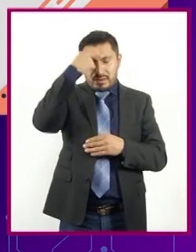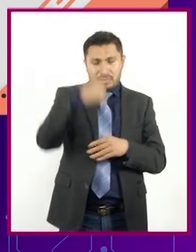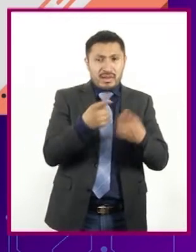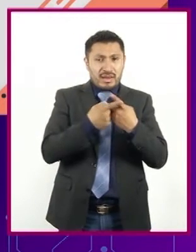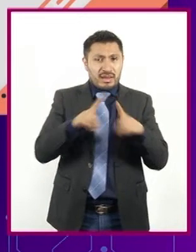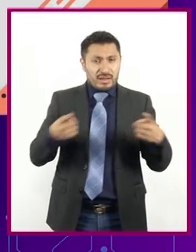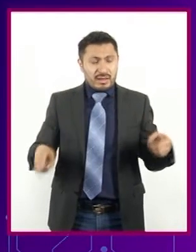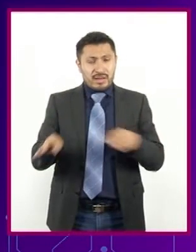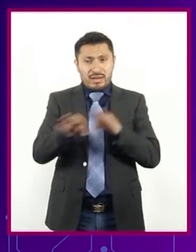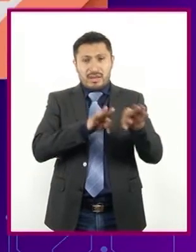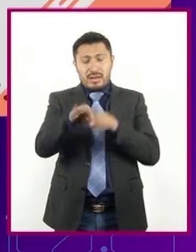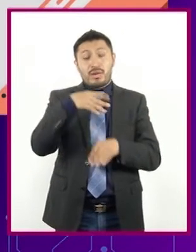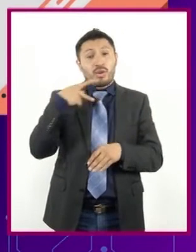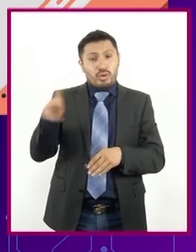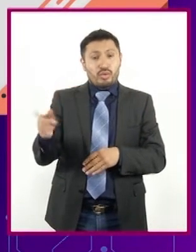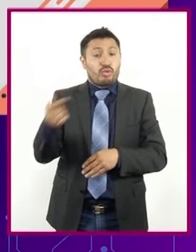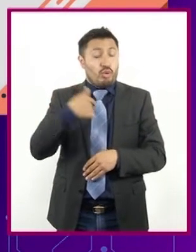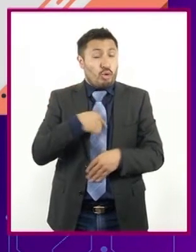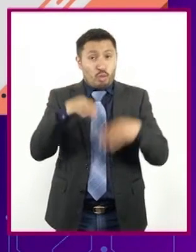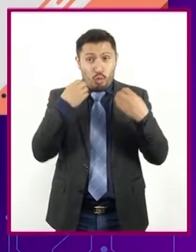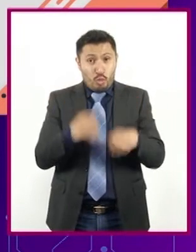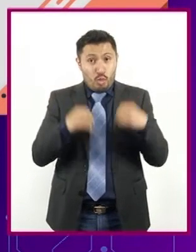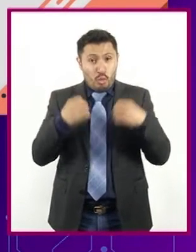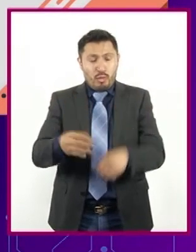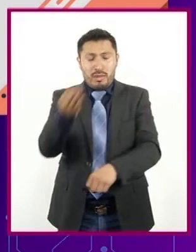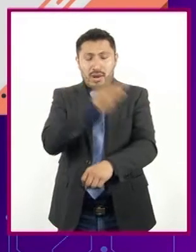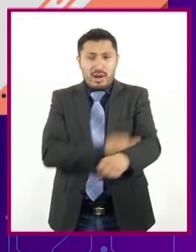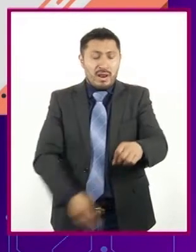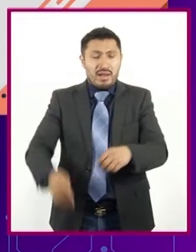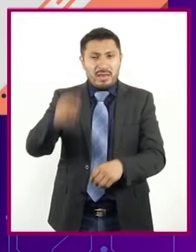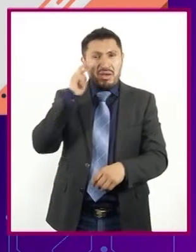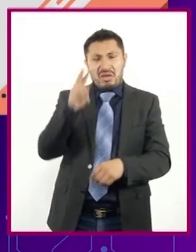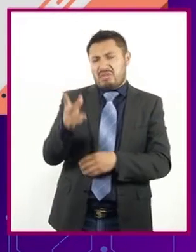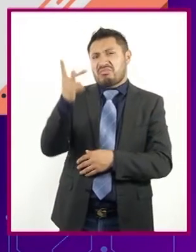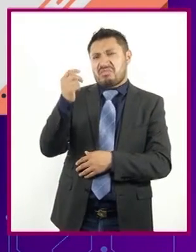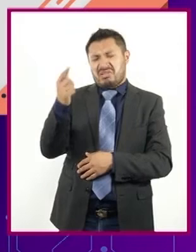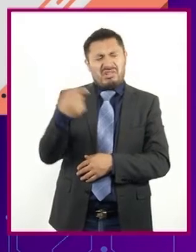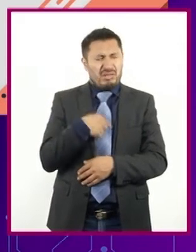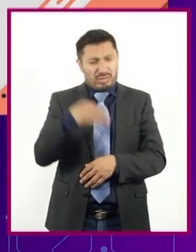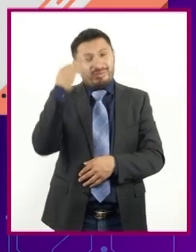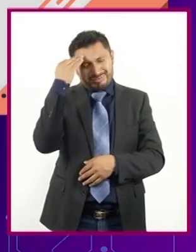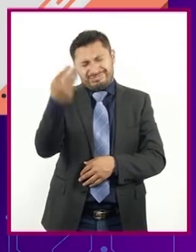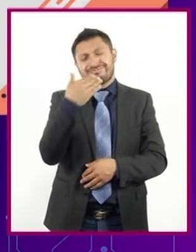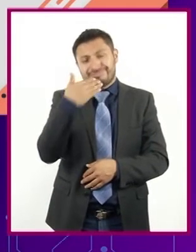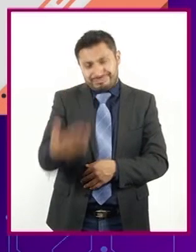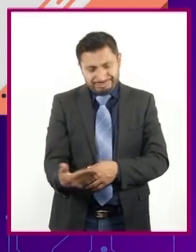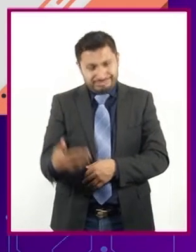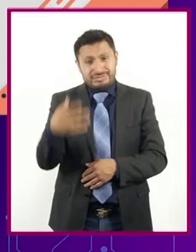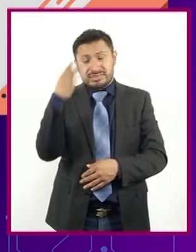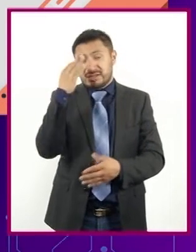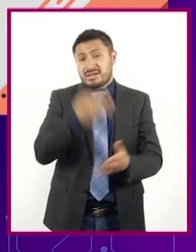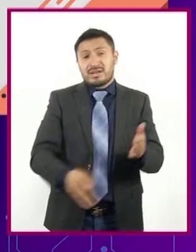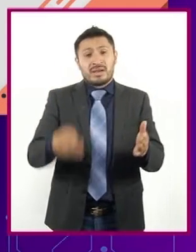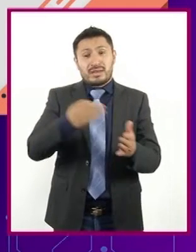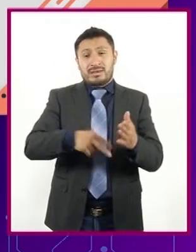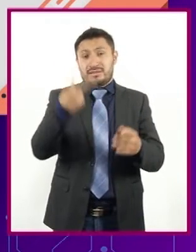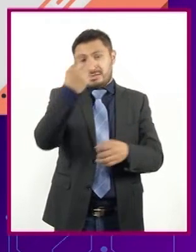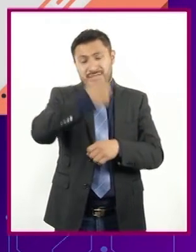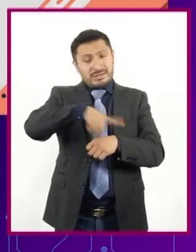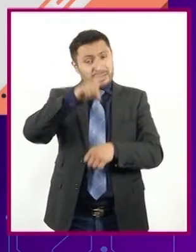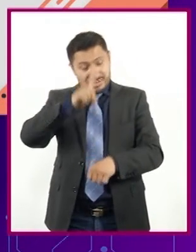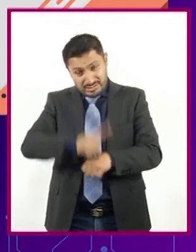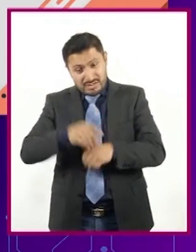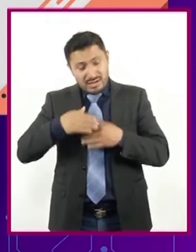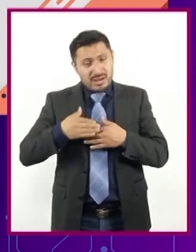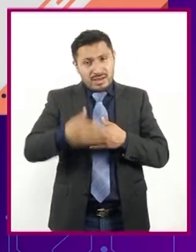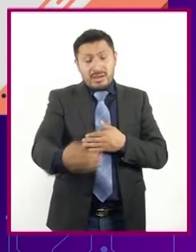desarrollar su trabajo. Yo ocupé mi tarde para ver televisión porque tenía tiempo. Restaban 2 días más